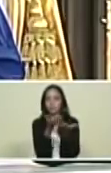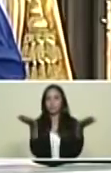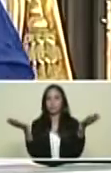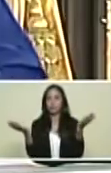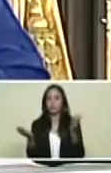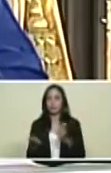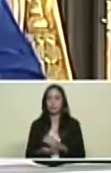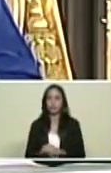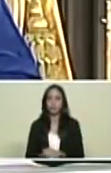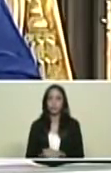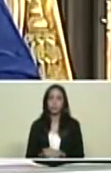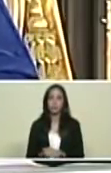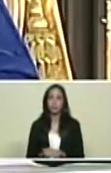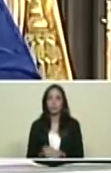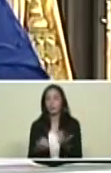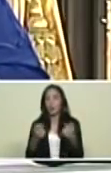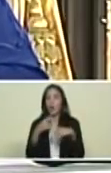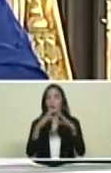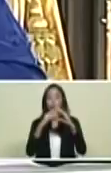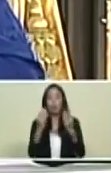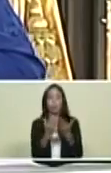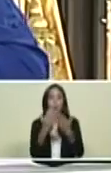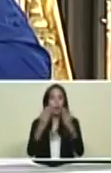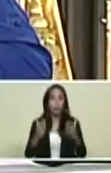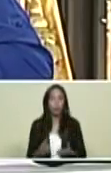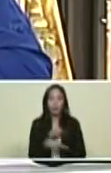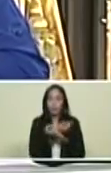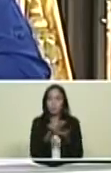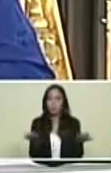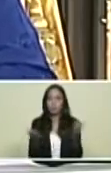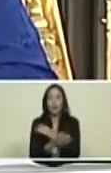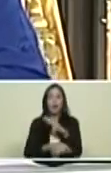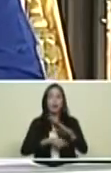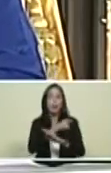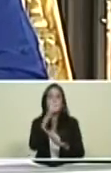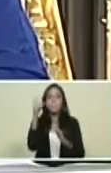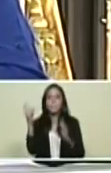llegar a los estudiantes de Venezuela íntegros,